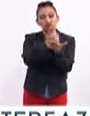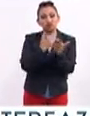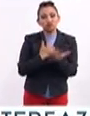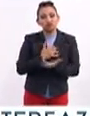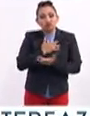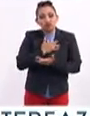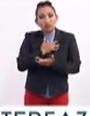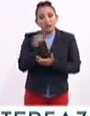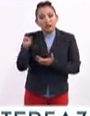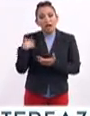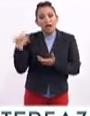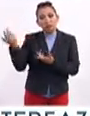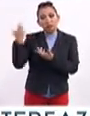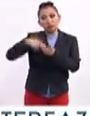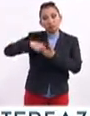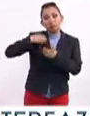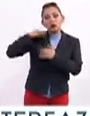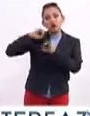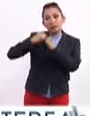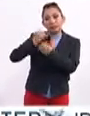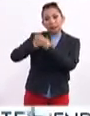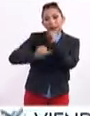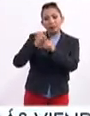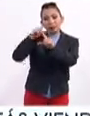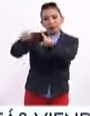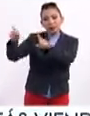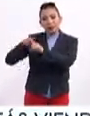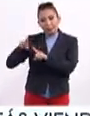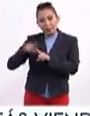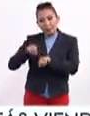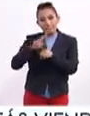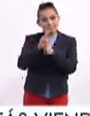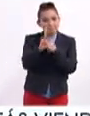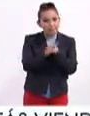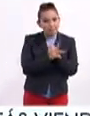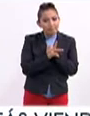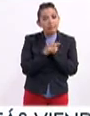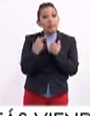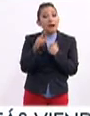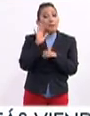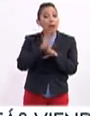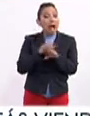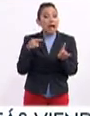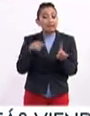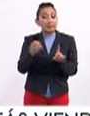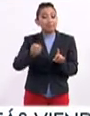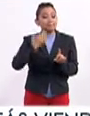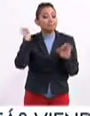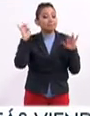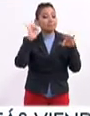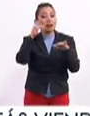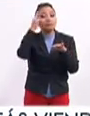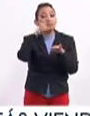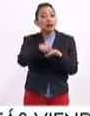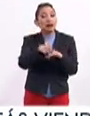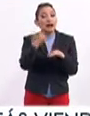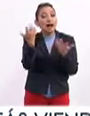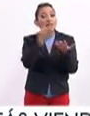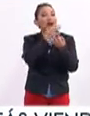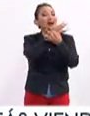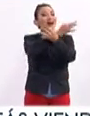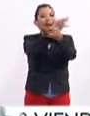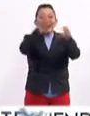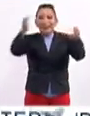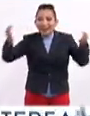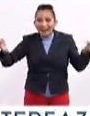confluyen organismos internacionales de diversos países, pero en particular este Congreso es para darle